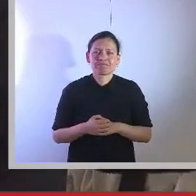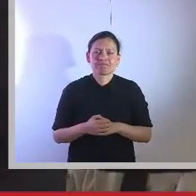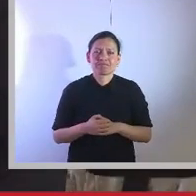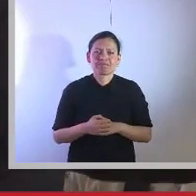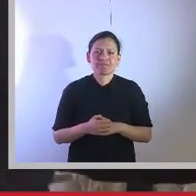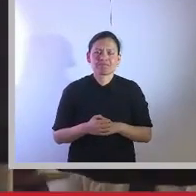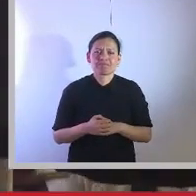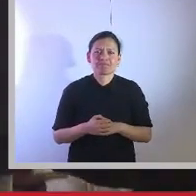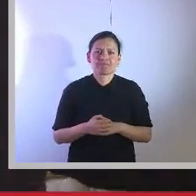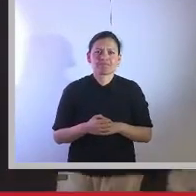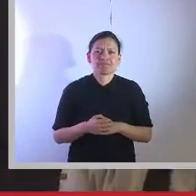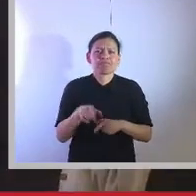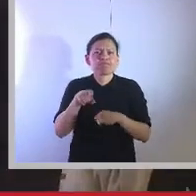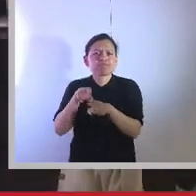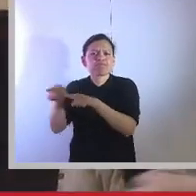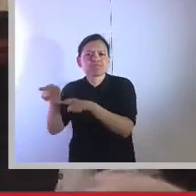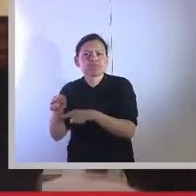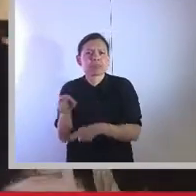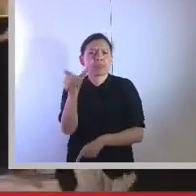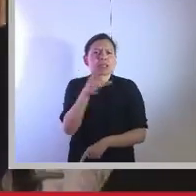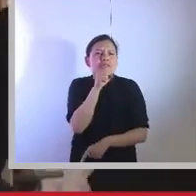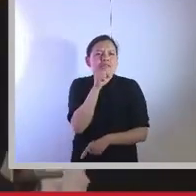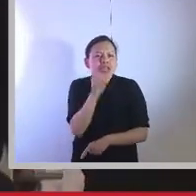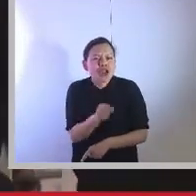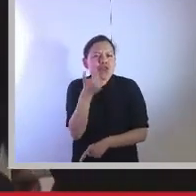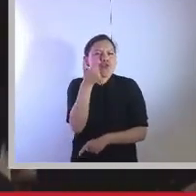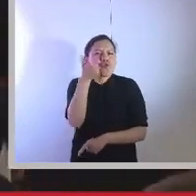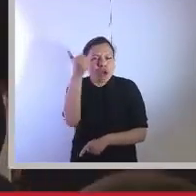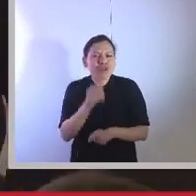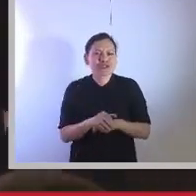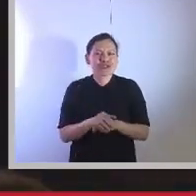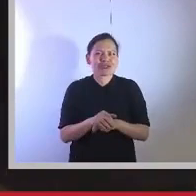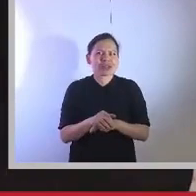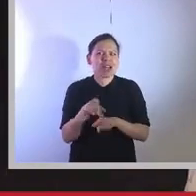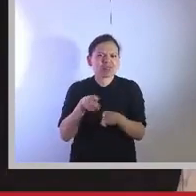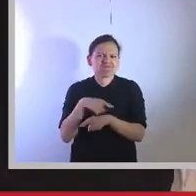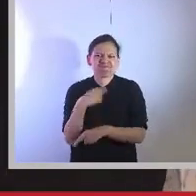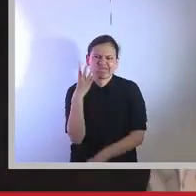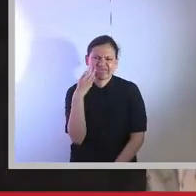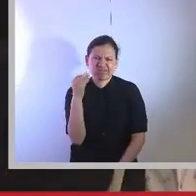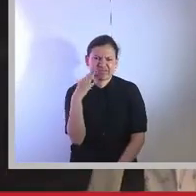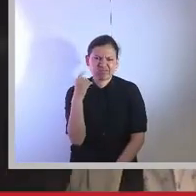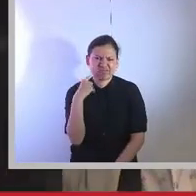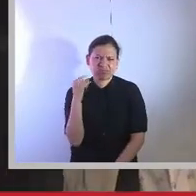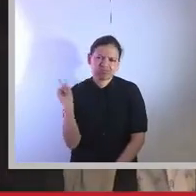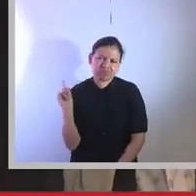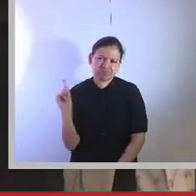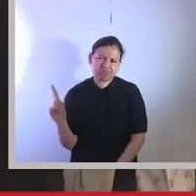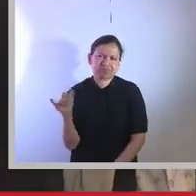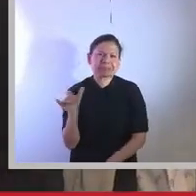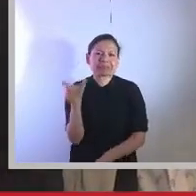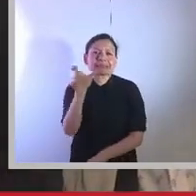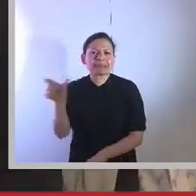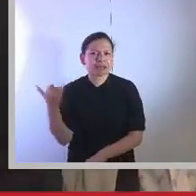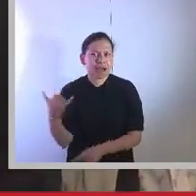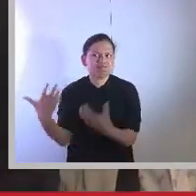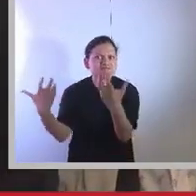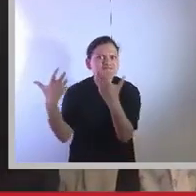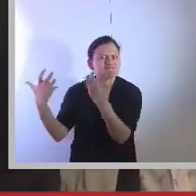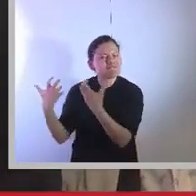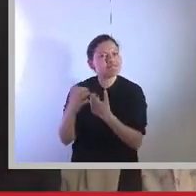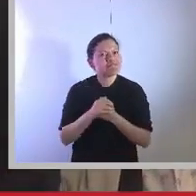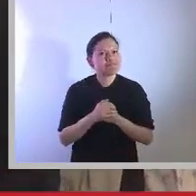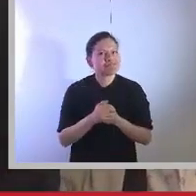Nuestros mayores, nuestras mayores, nuestros sabios, nuestras sabias, nos han